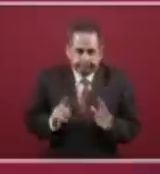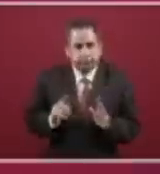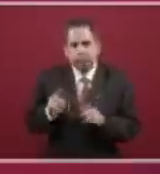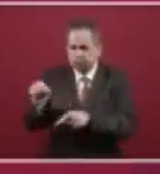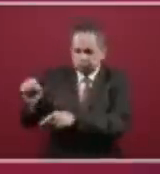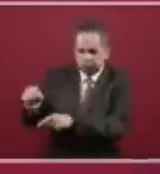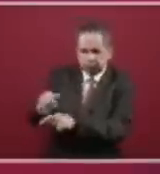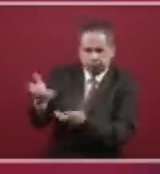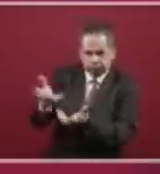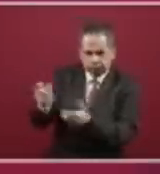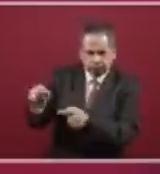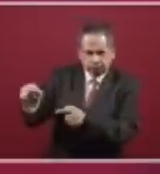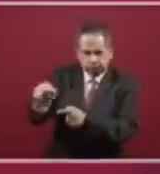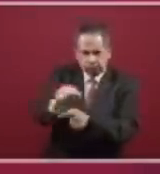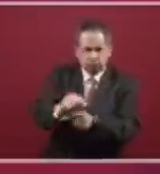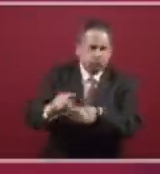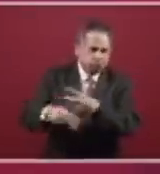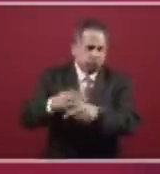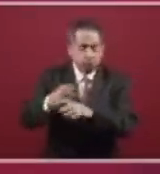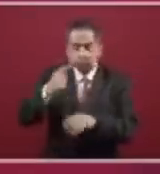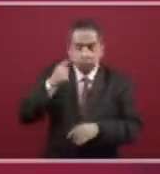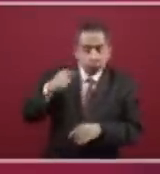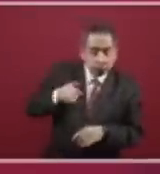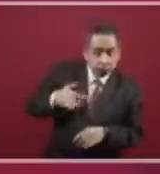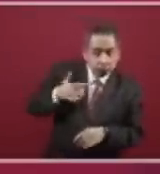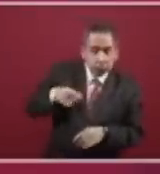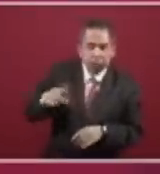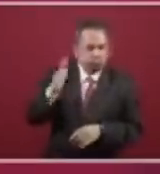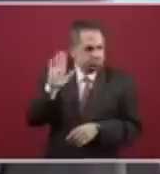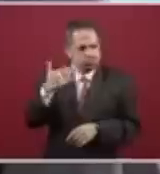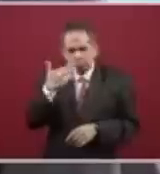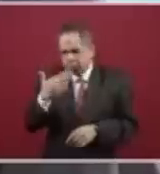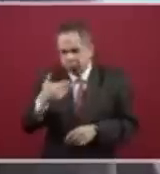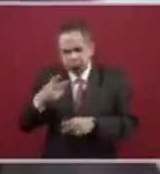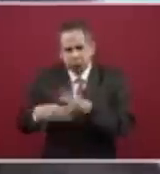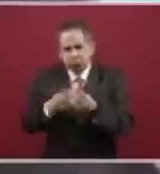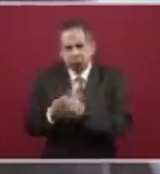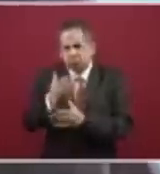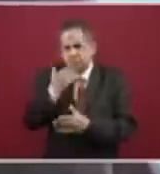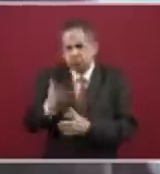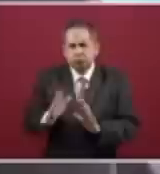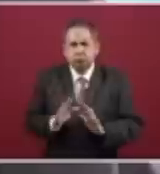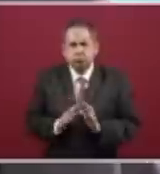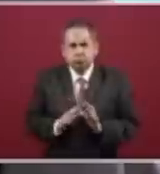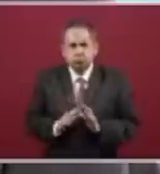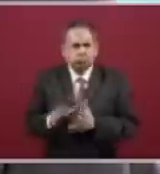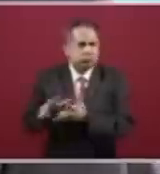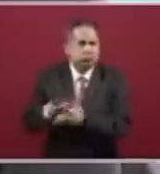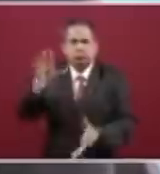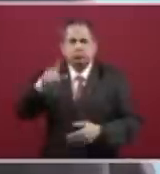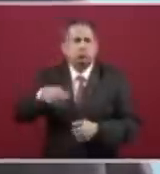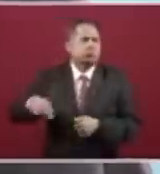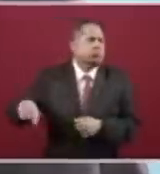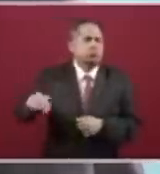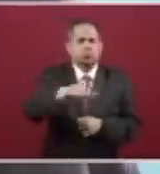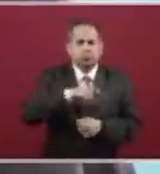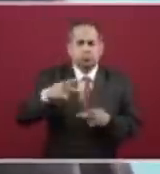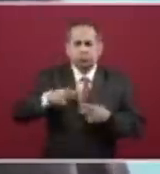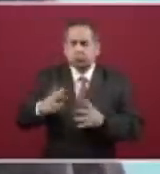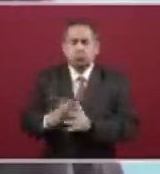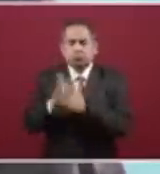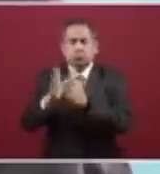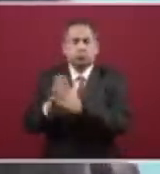haciendo y hasta donde sabemos en la la inmensa mayoría de los que han